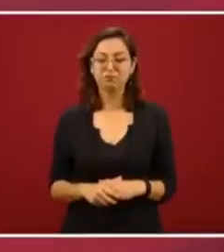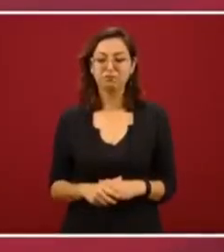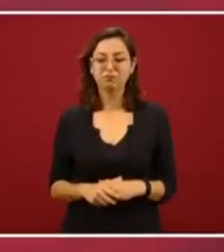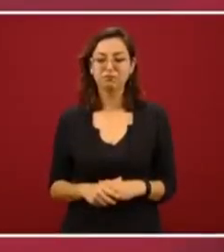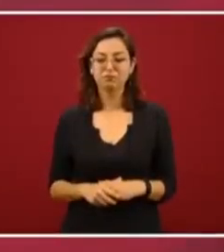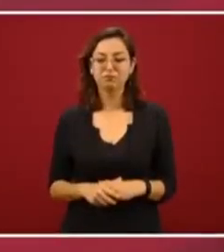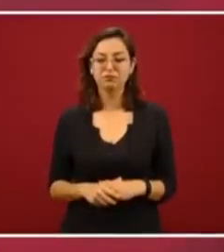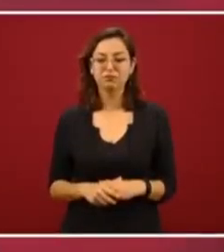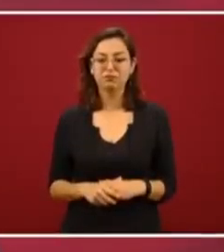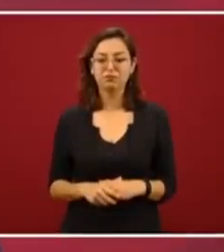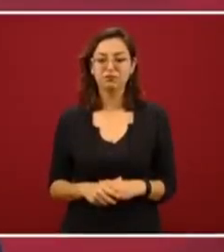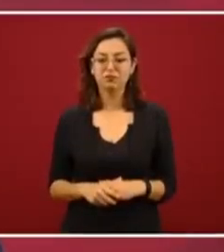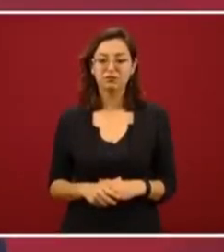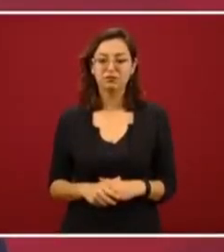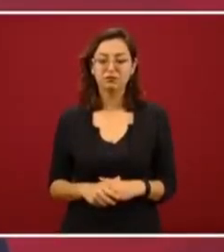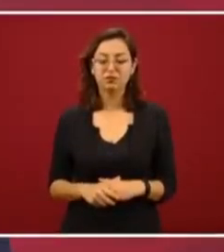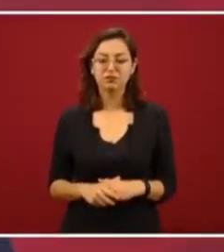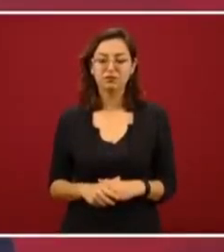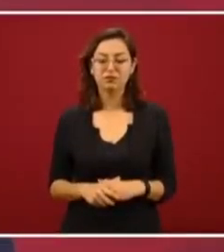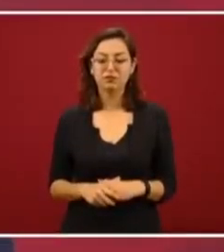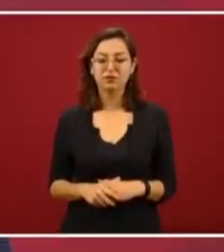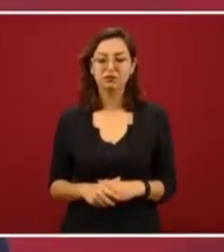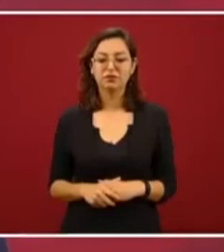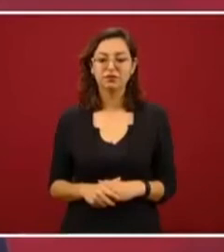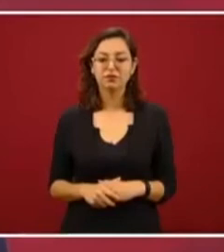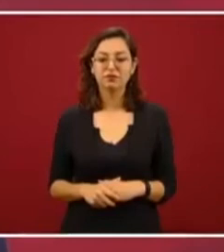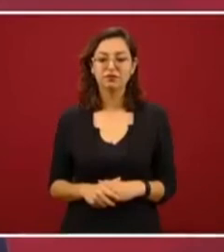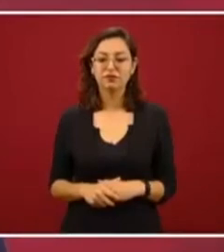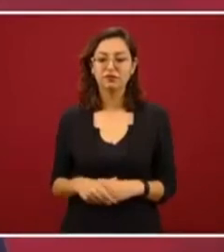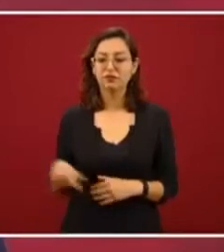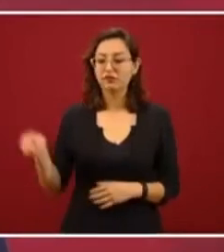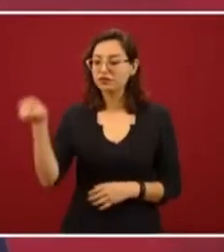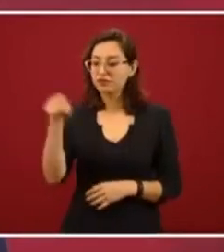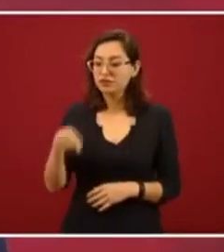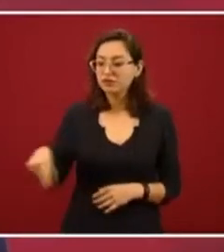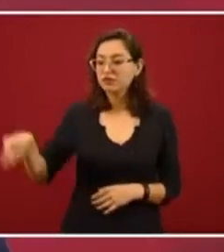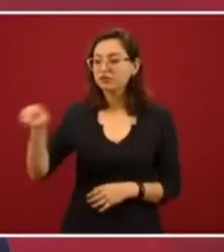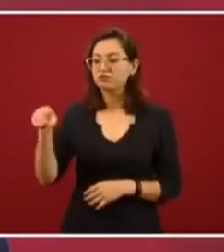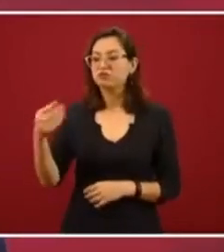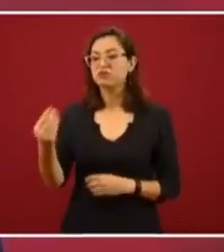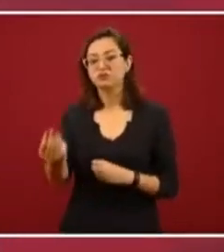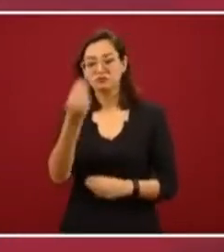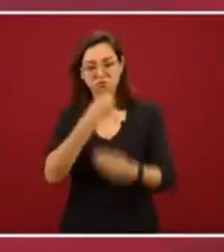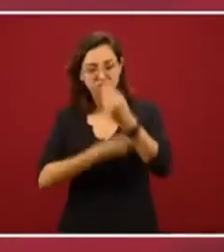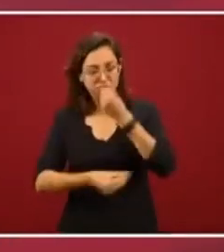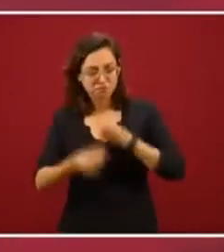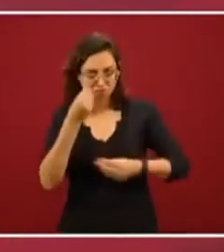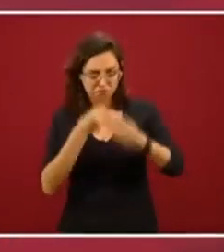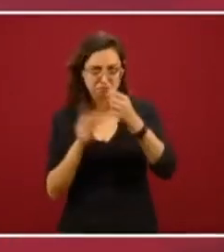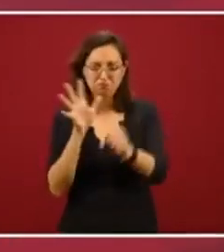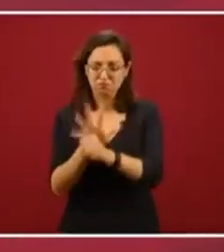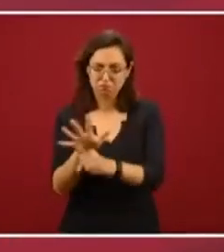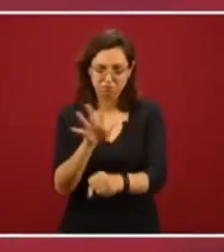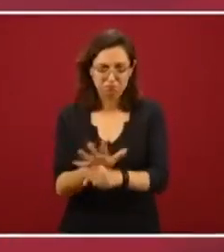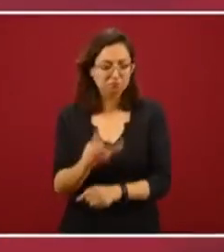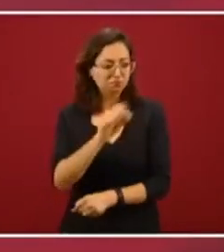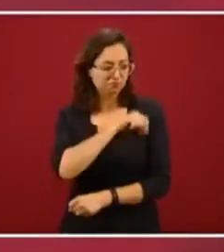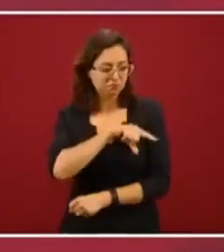que se procure que tengan buena alimentación.